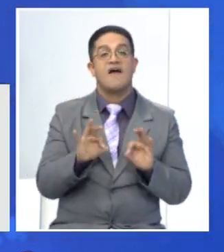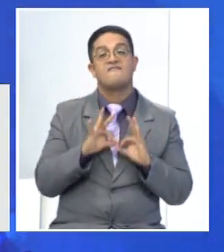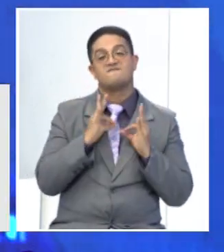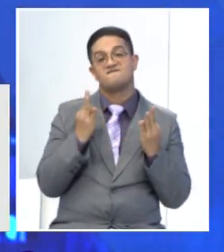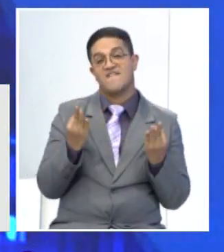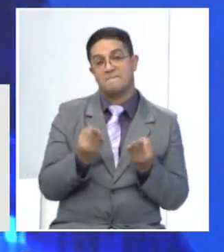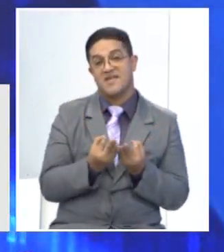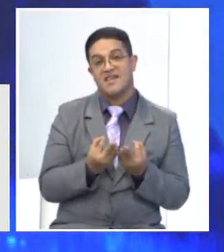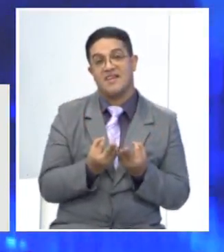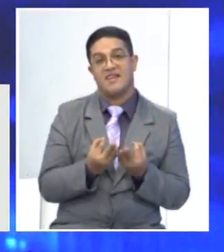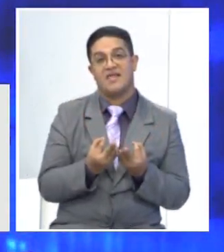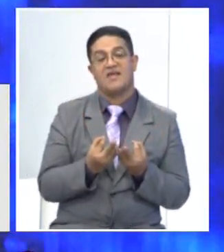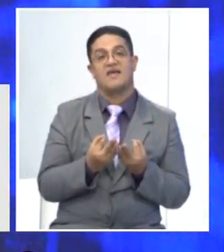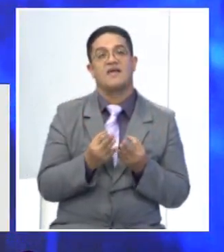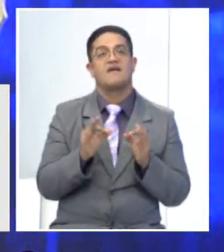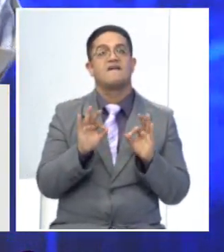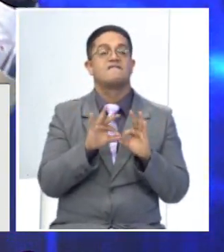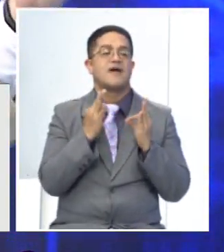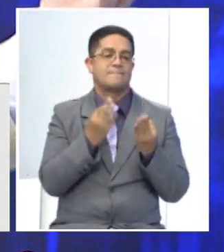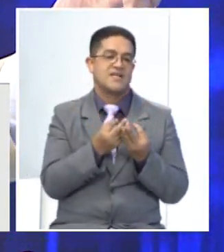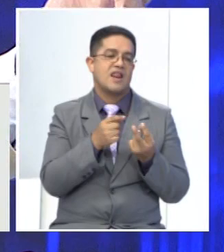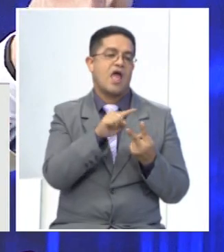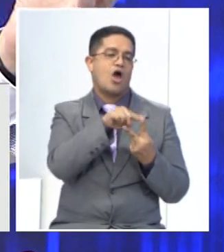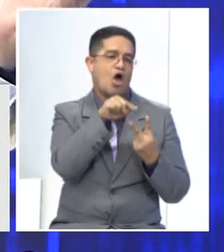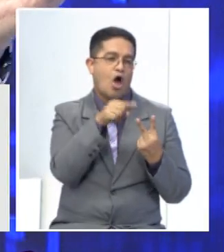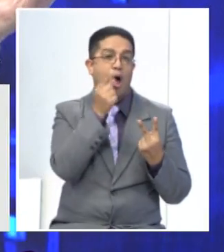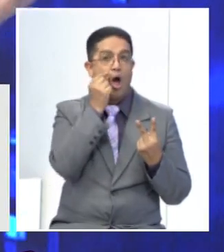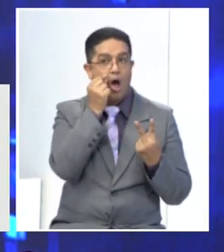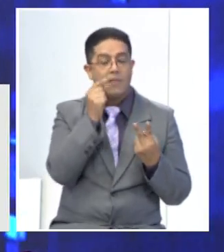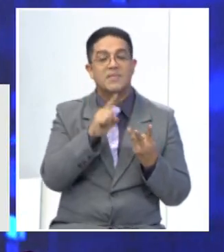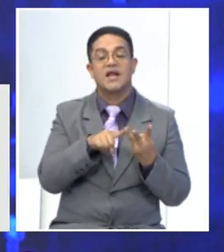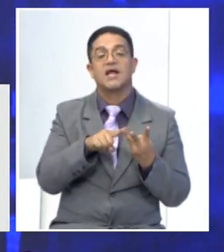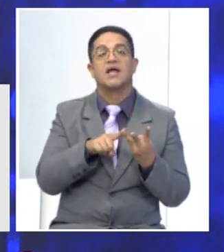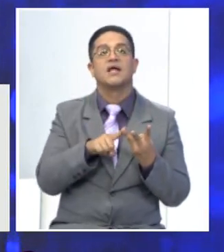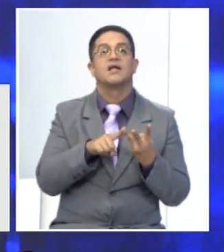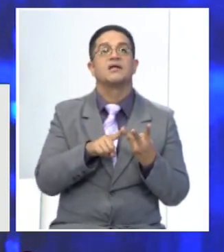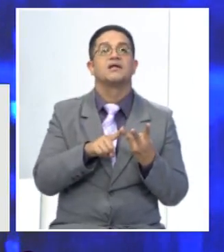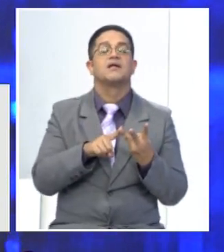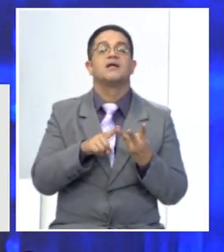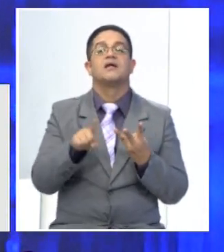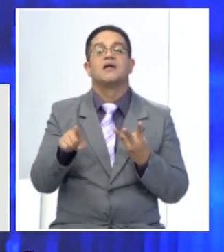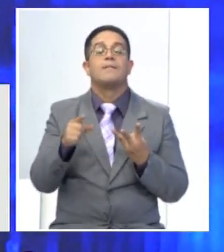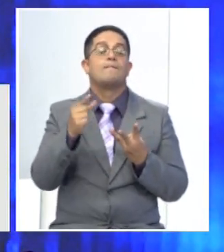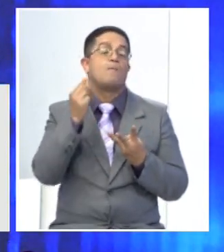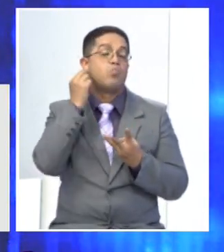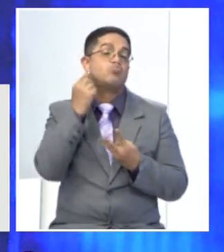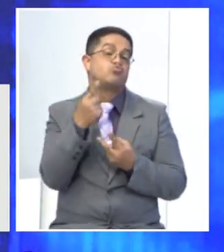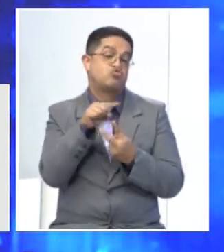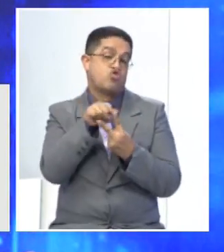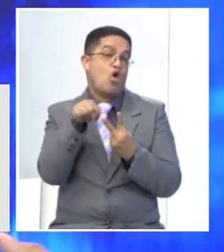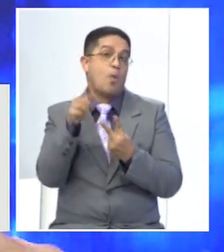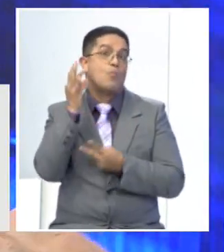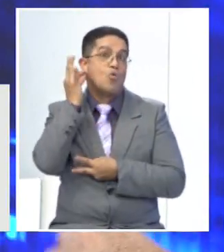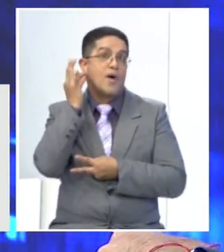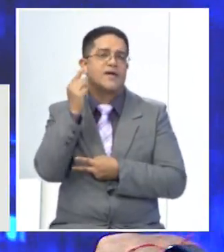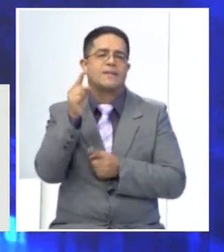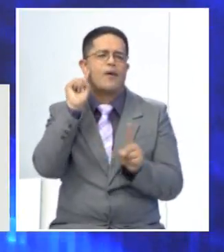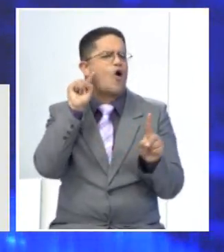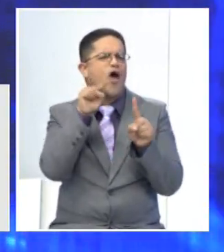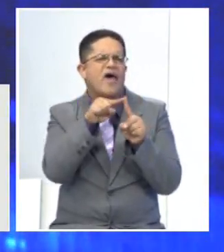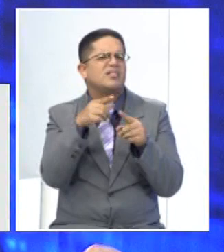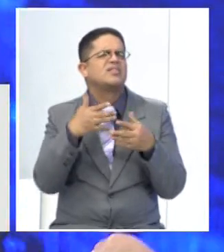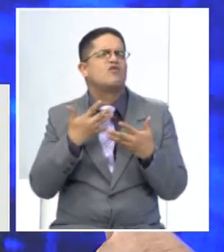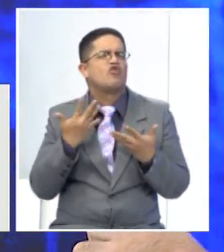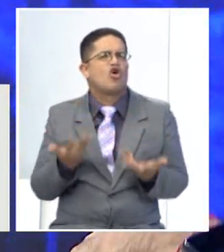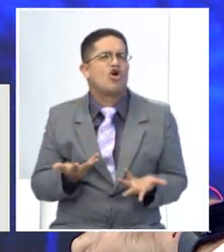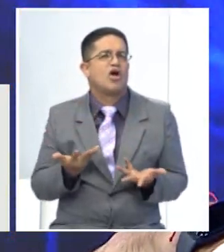de tiempo. Son las familias homoparentales, las mamás que no desean dar a luz con una pareja al lado. El objetivo es